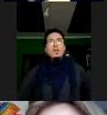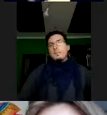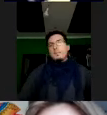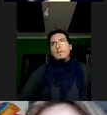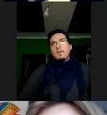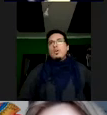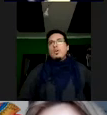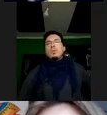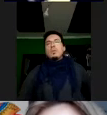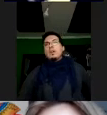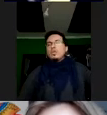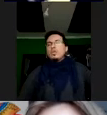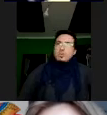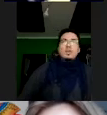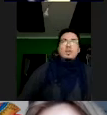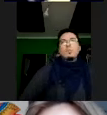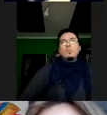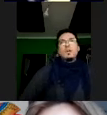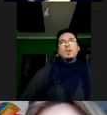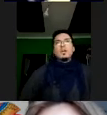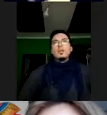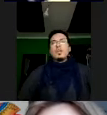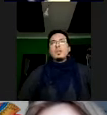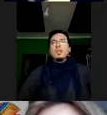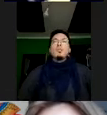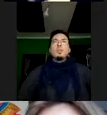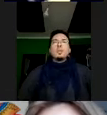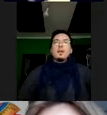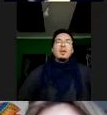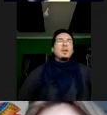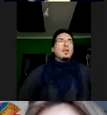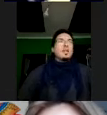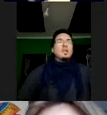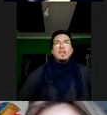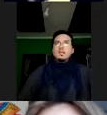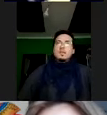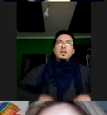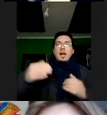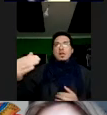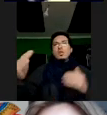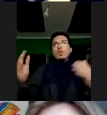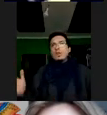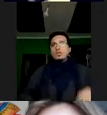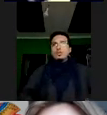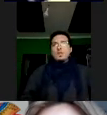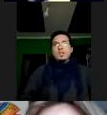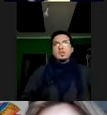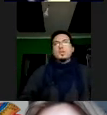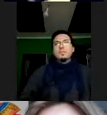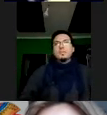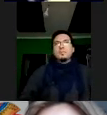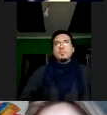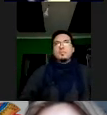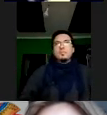medidas. Otros me dijeron, no, profe, no se puede porque solamente me muestra las distancias del largo y del ancho de la